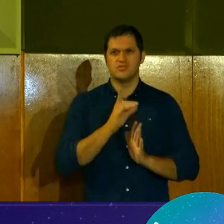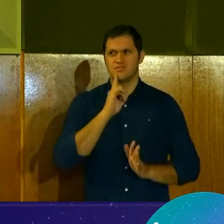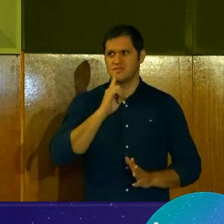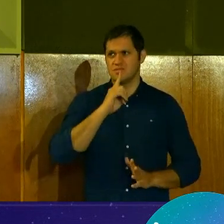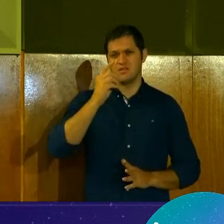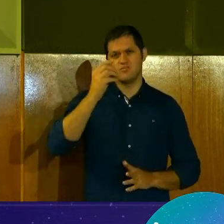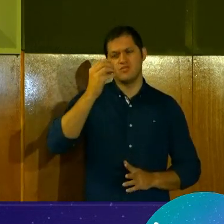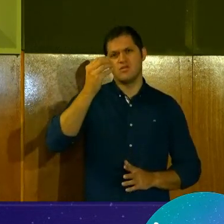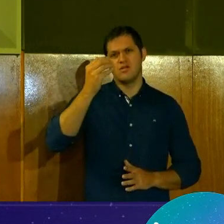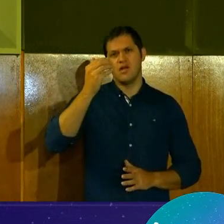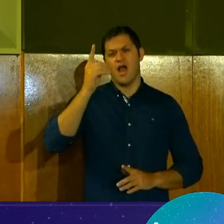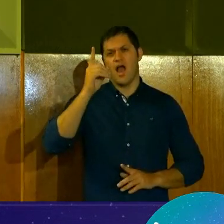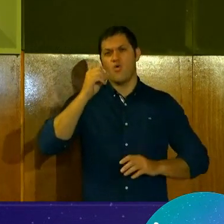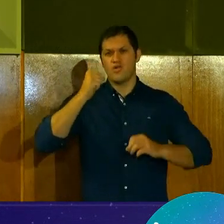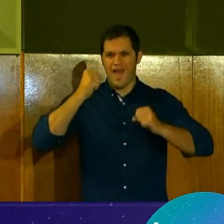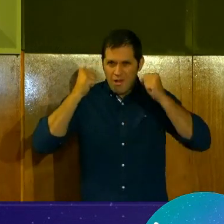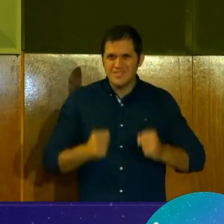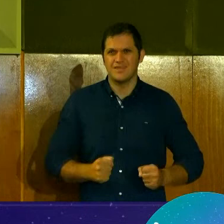yo creo que